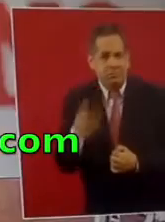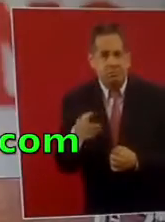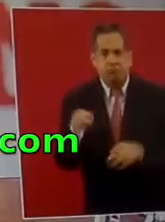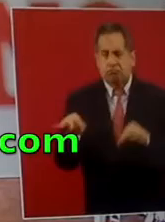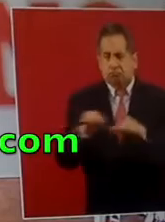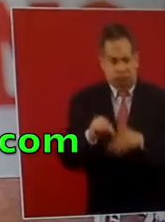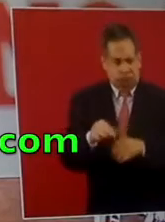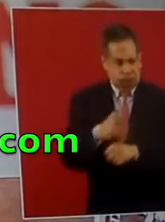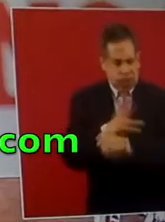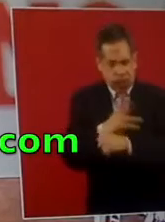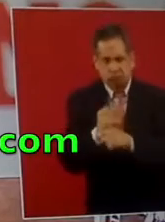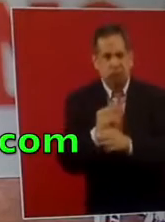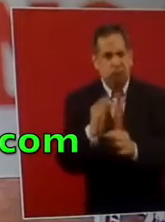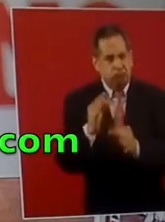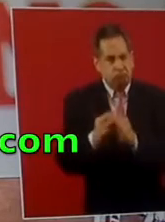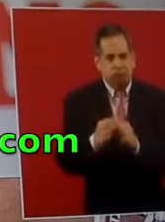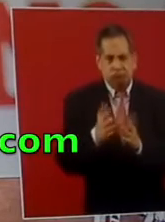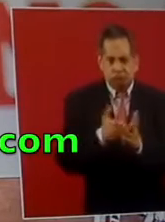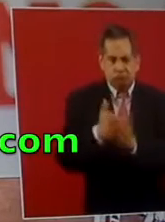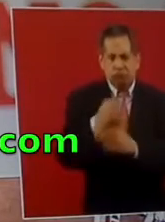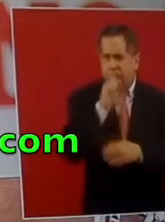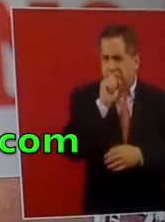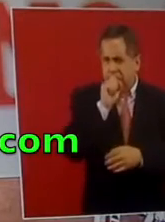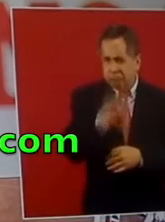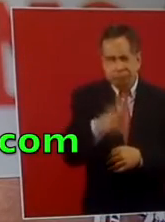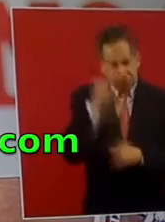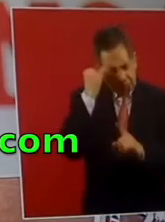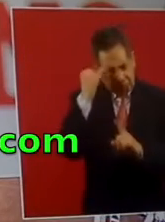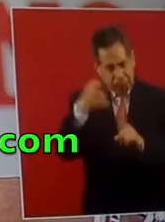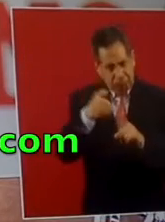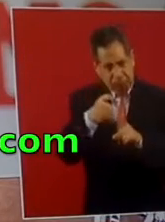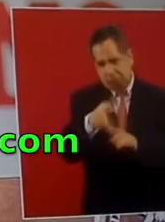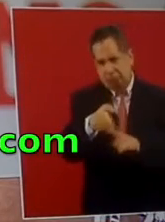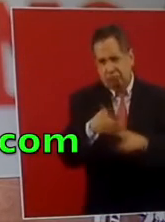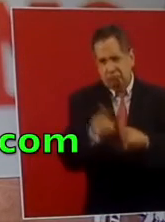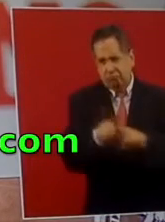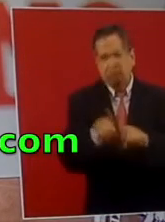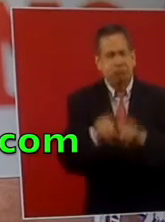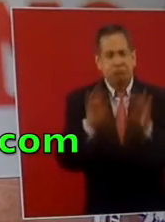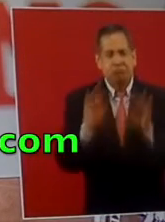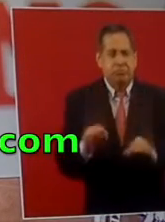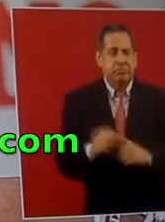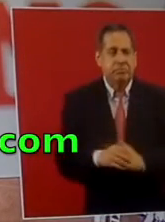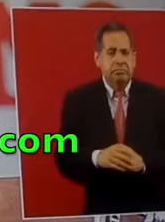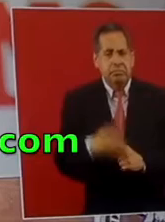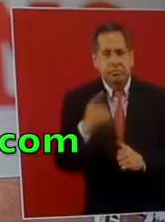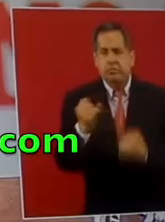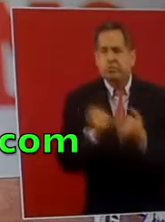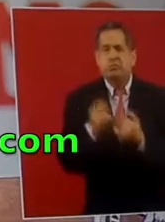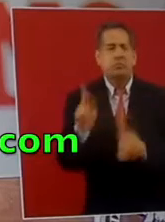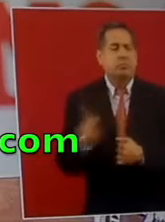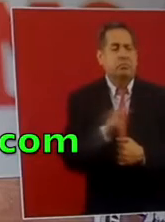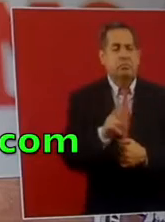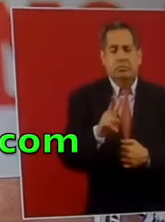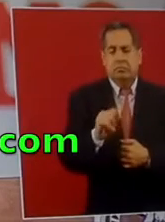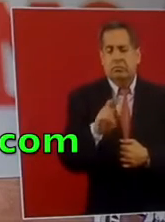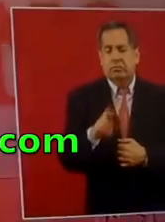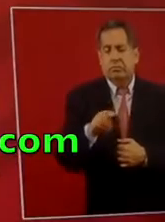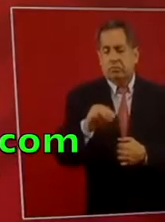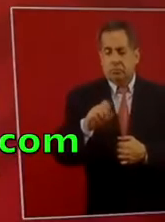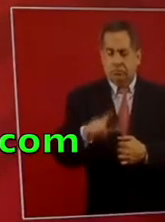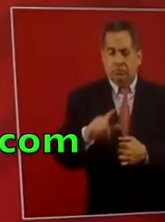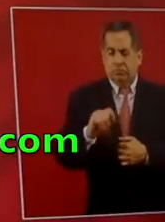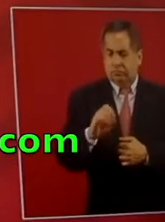más humildes y más necesitadas, y enseguida la perfección de la situación agraria. Como sabemos, Chiapas es el estado